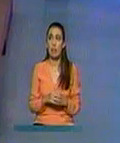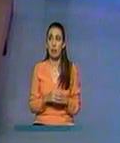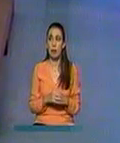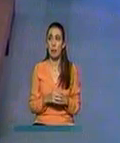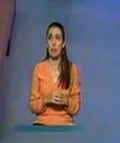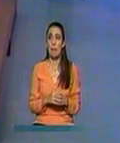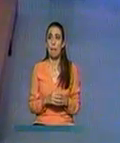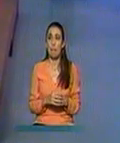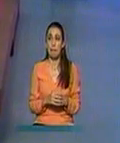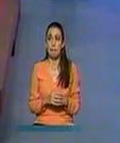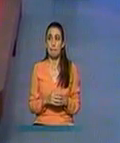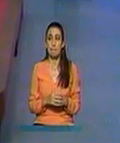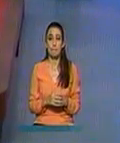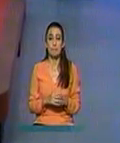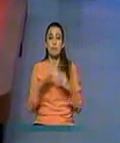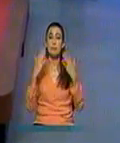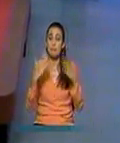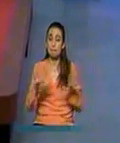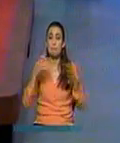Sí, tenemos ahí un gran problema.